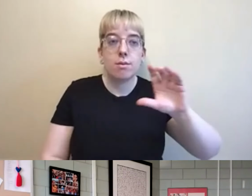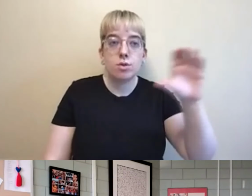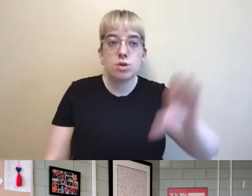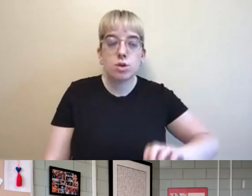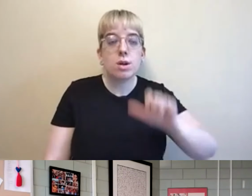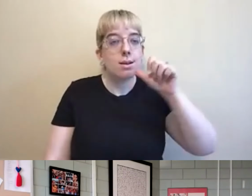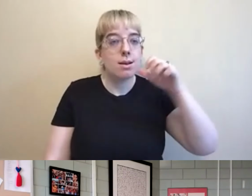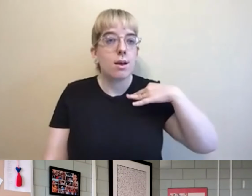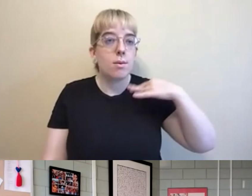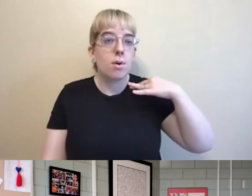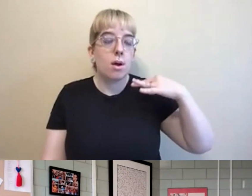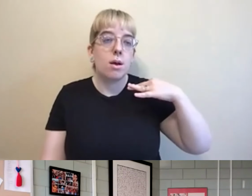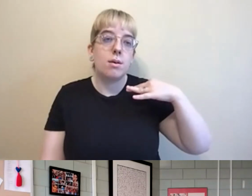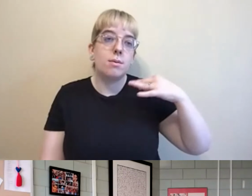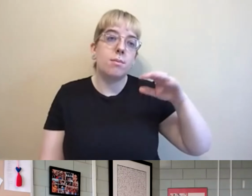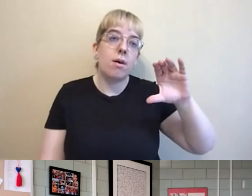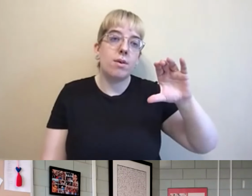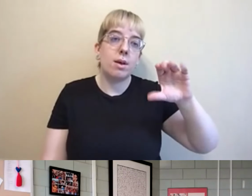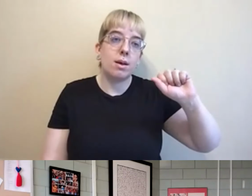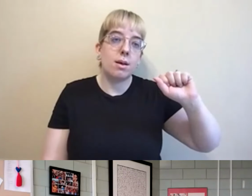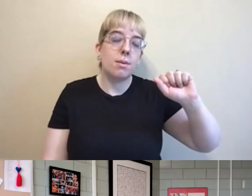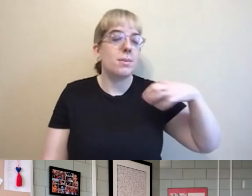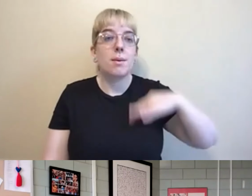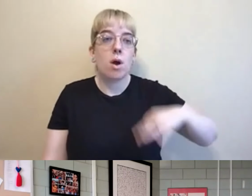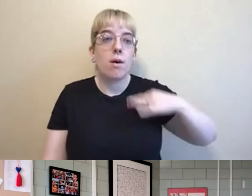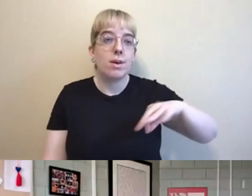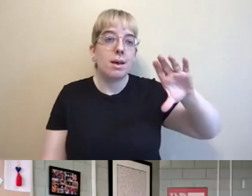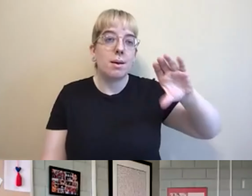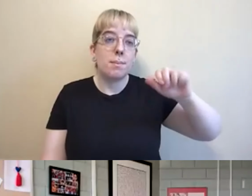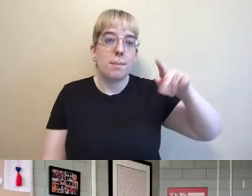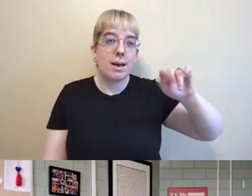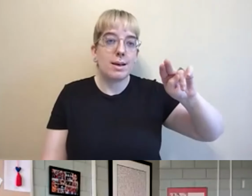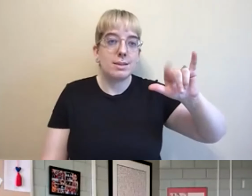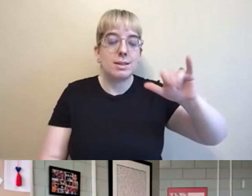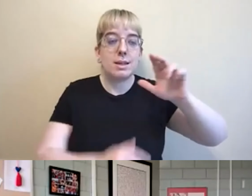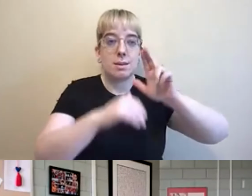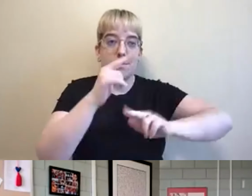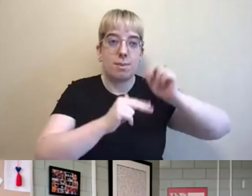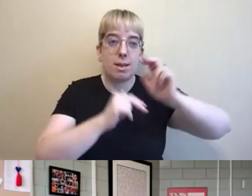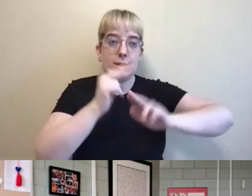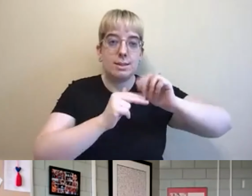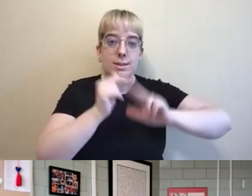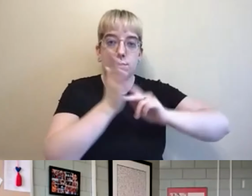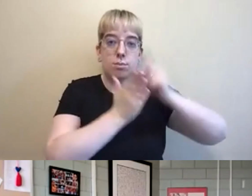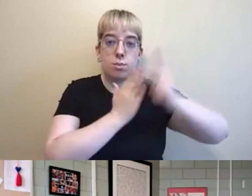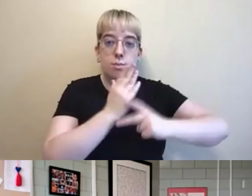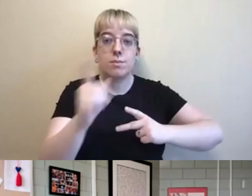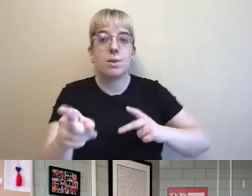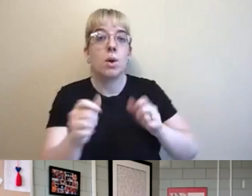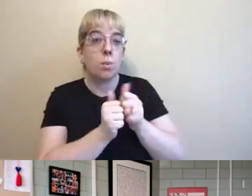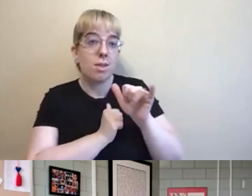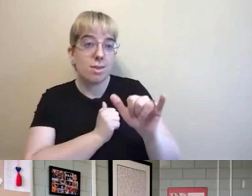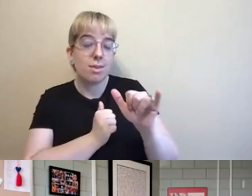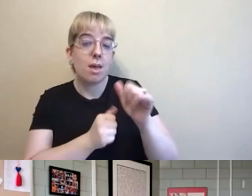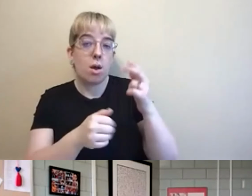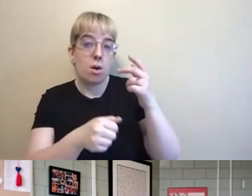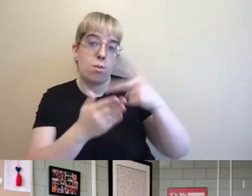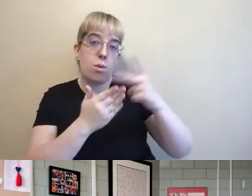Non-profit capacity building program. Que es el programa de servicios para la ciudad, las organizaciones